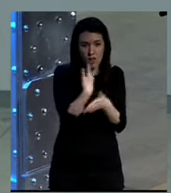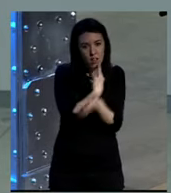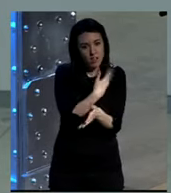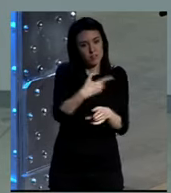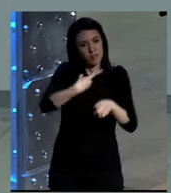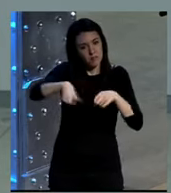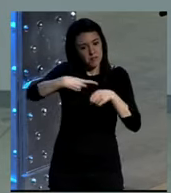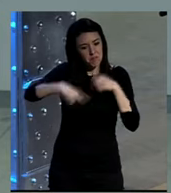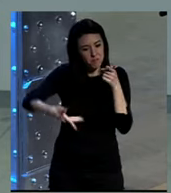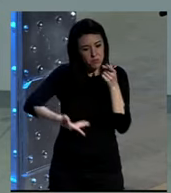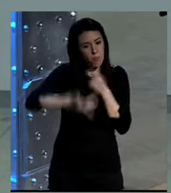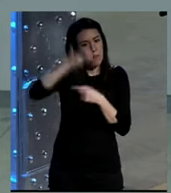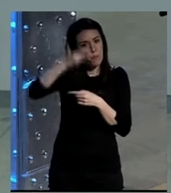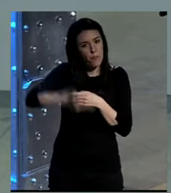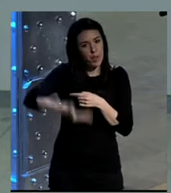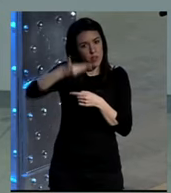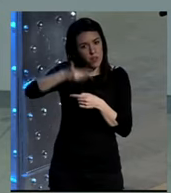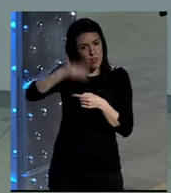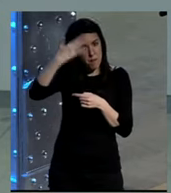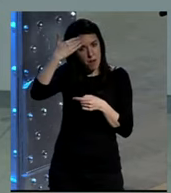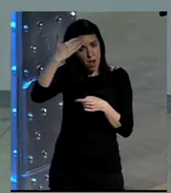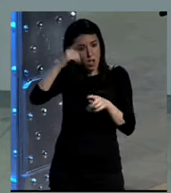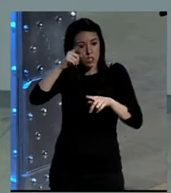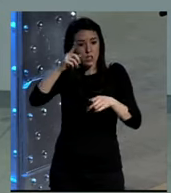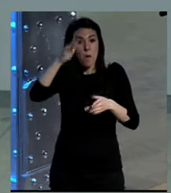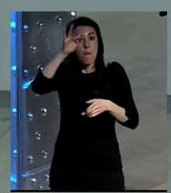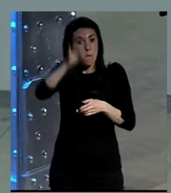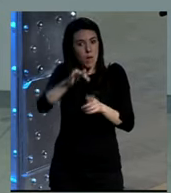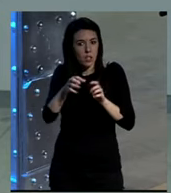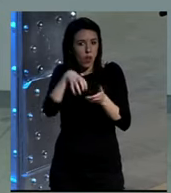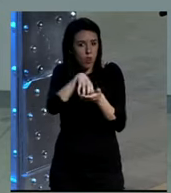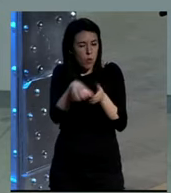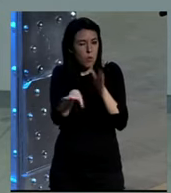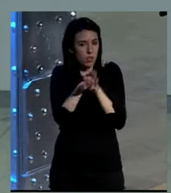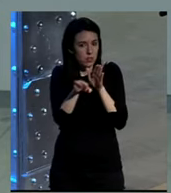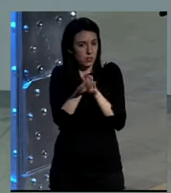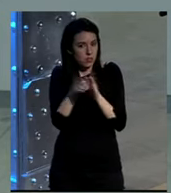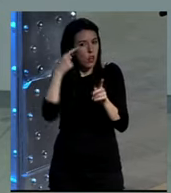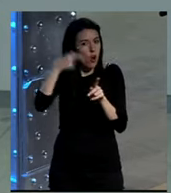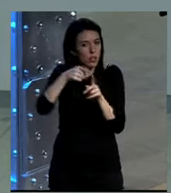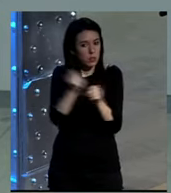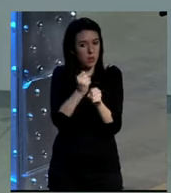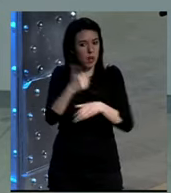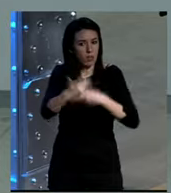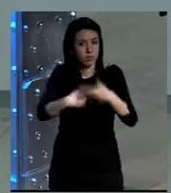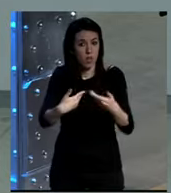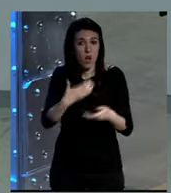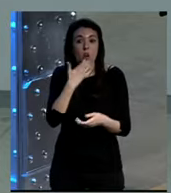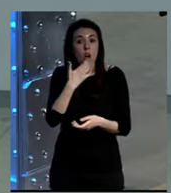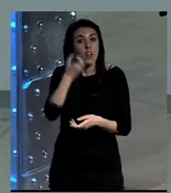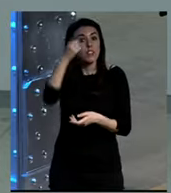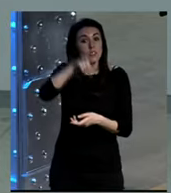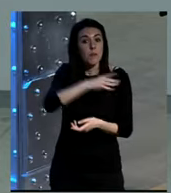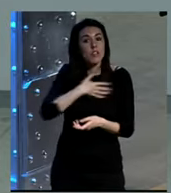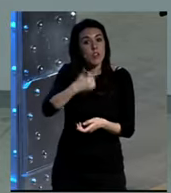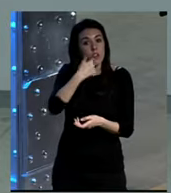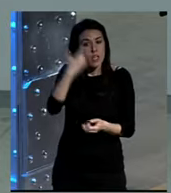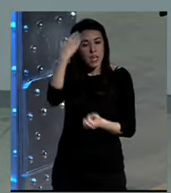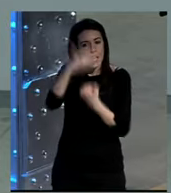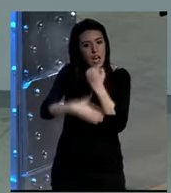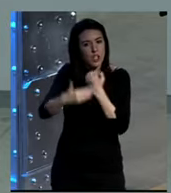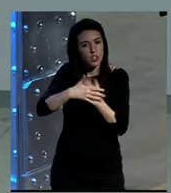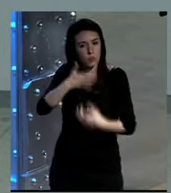elementos principales y deja interrogantes para seguir trabajando. Por cierto, que tampoco quiero dejar de citar el cariño y